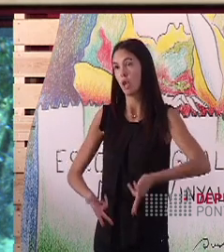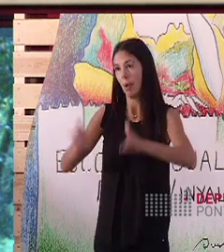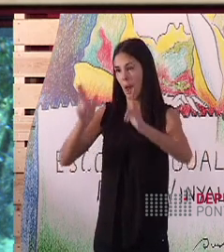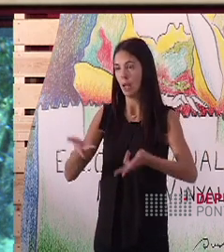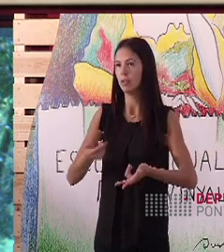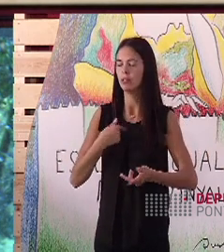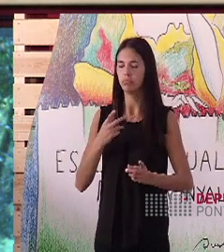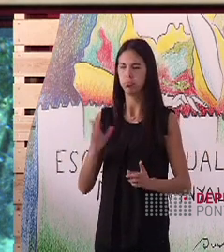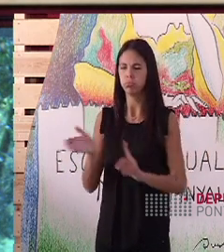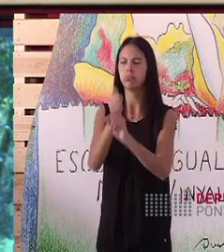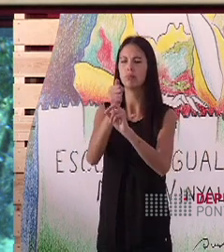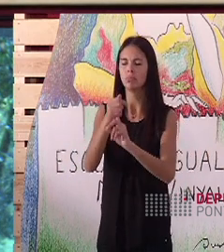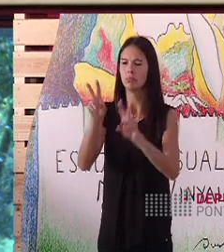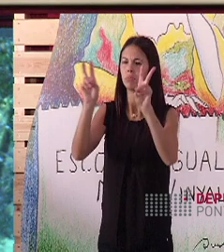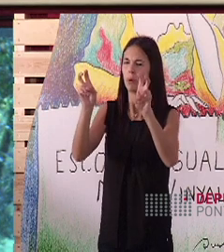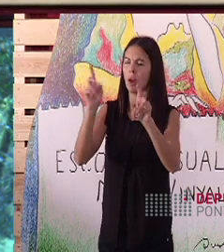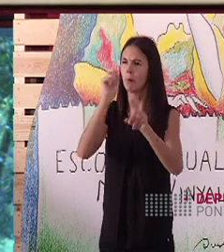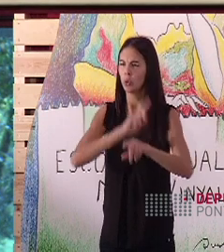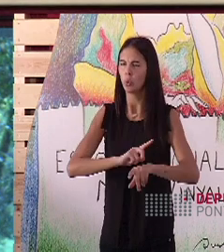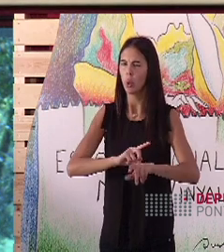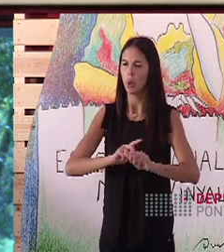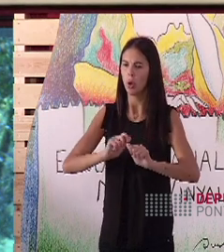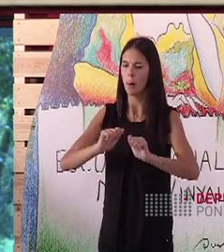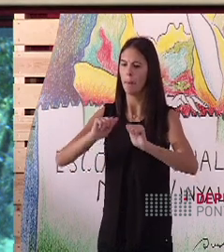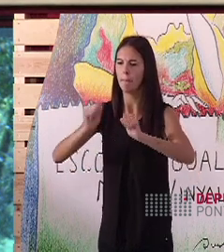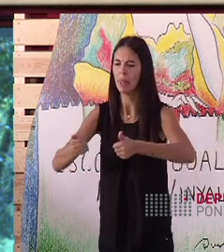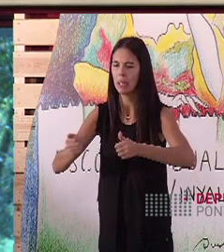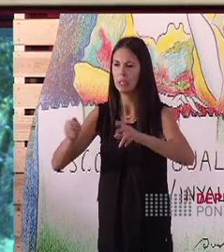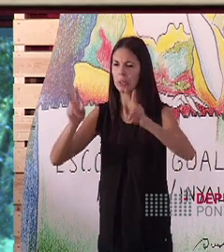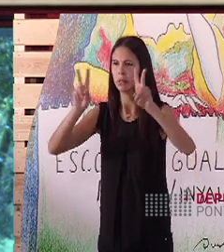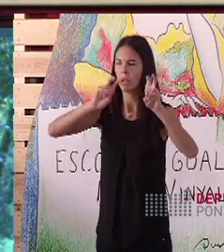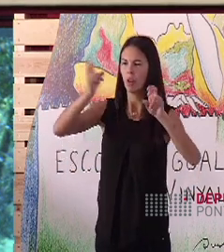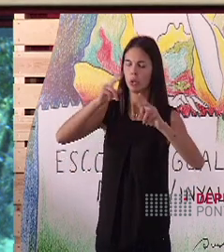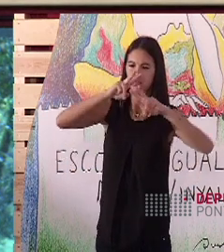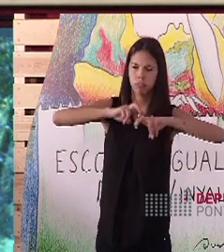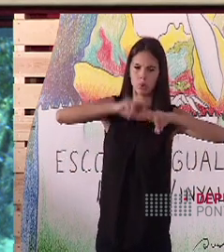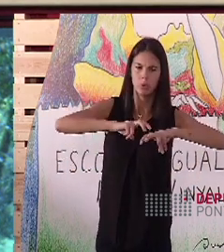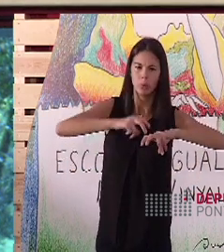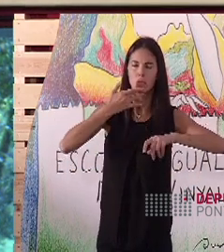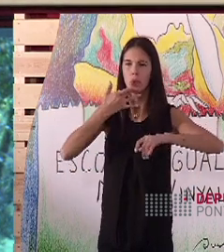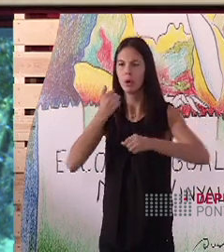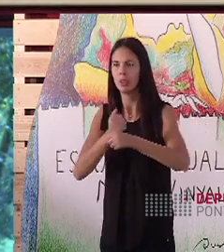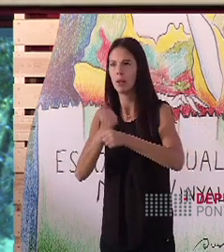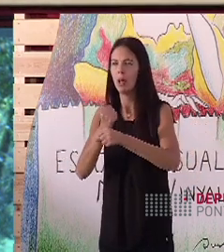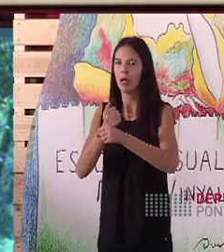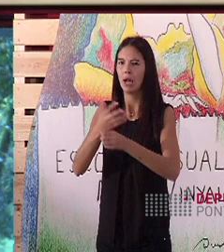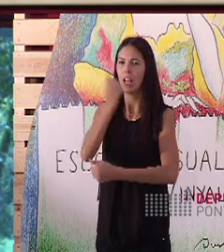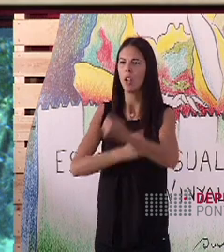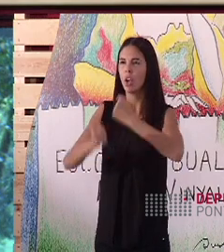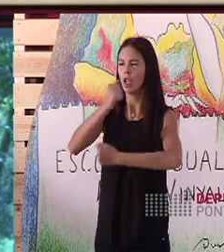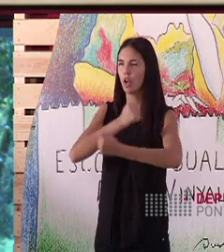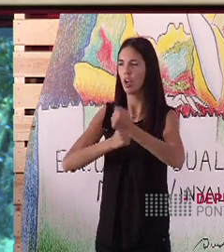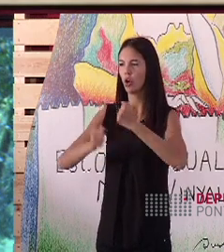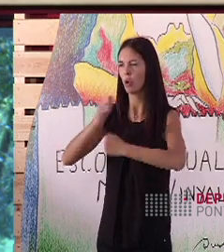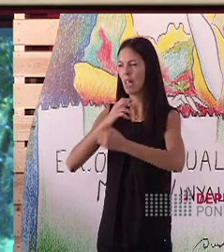prostitución. Cuando me puse a trabajar sobre migraciones, me encontré con la prostitución. Cuando me puse a trabajar sobre la economía criminal, sobre